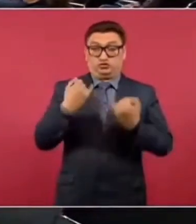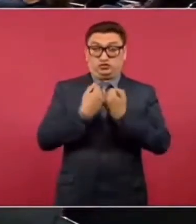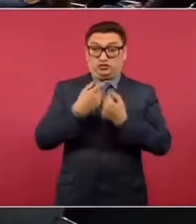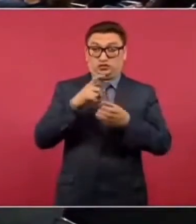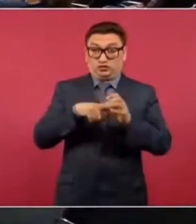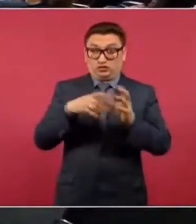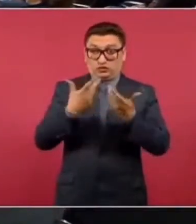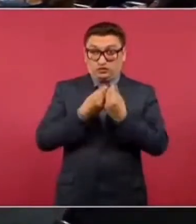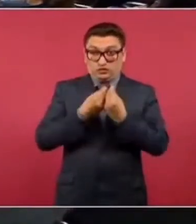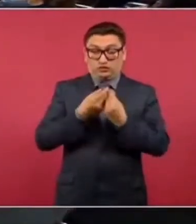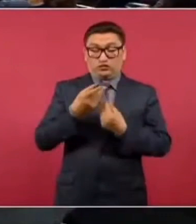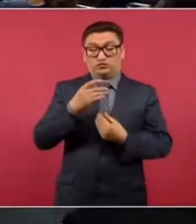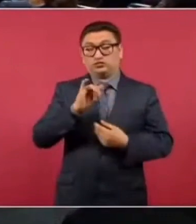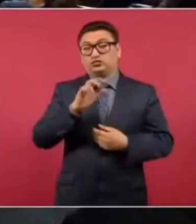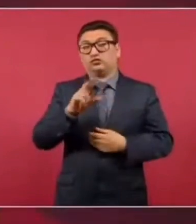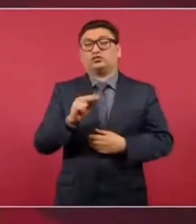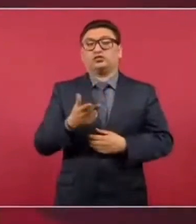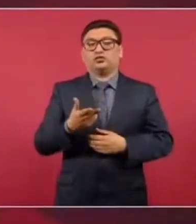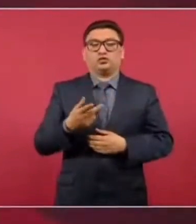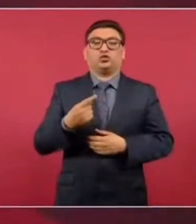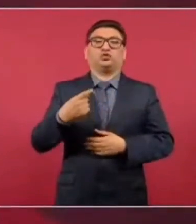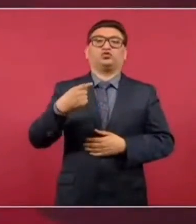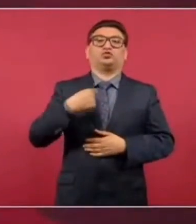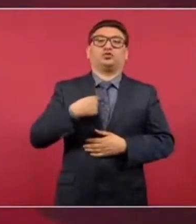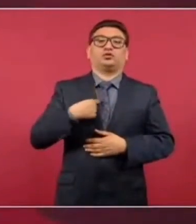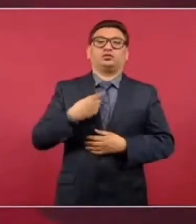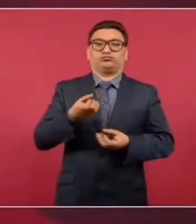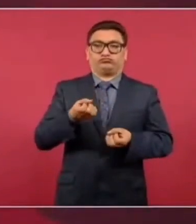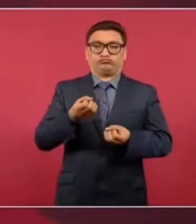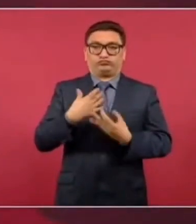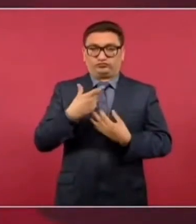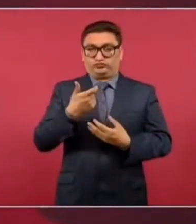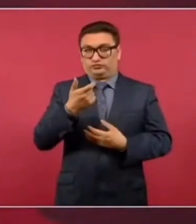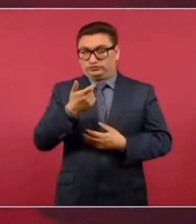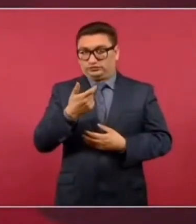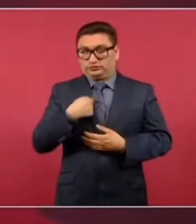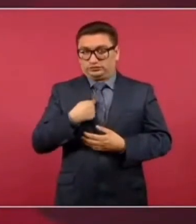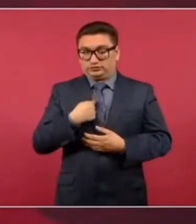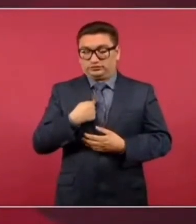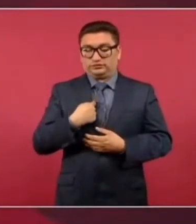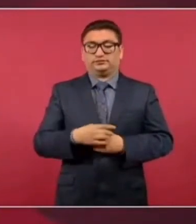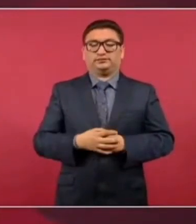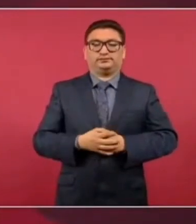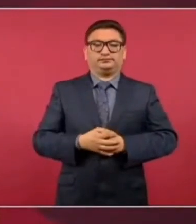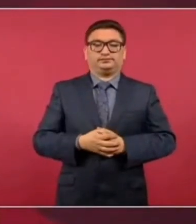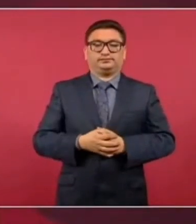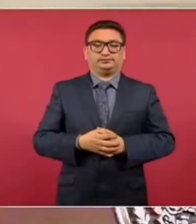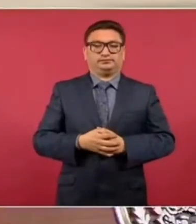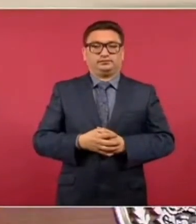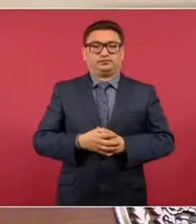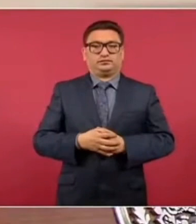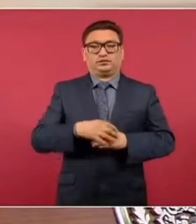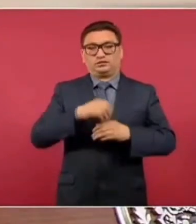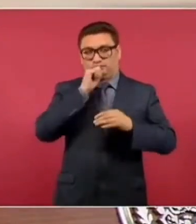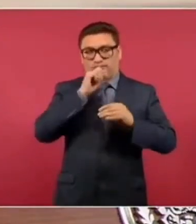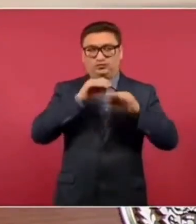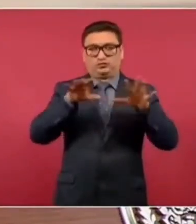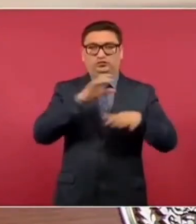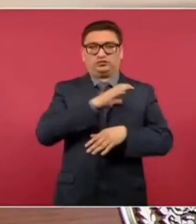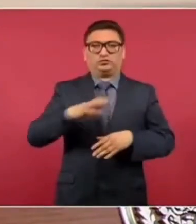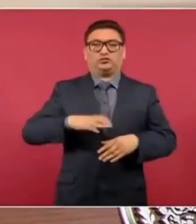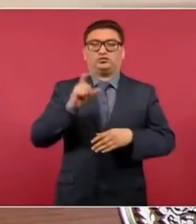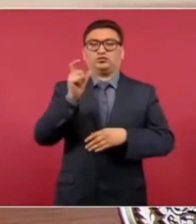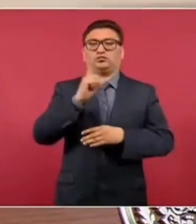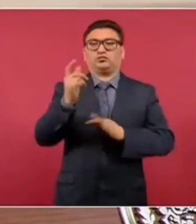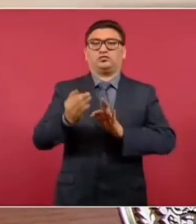metido, si yo había recibido dinero en la campaña cuando enfrenté a